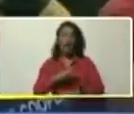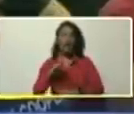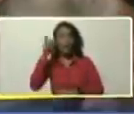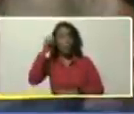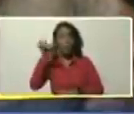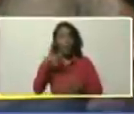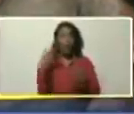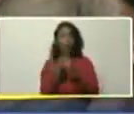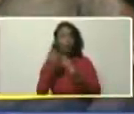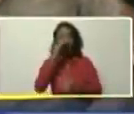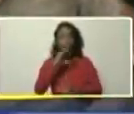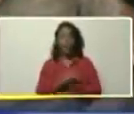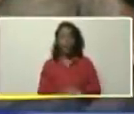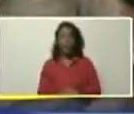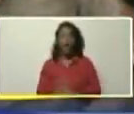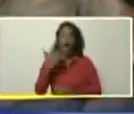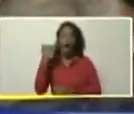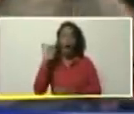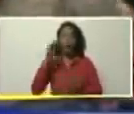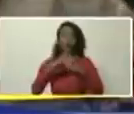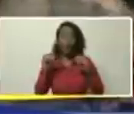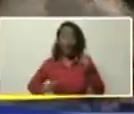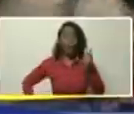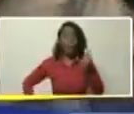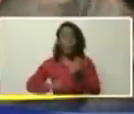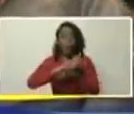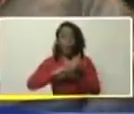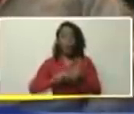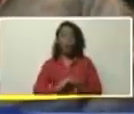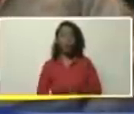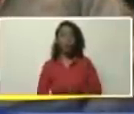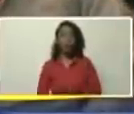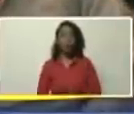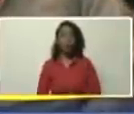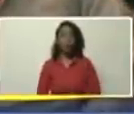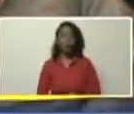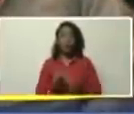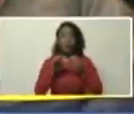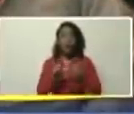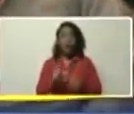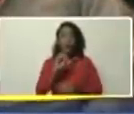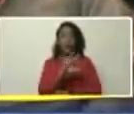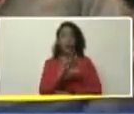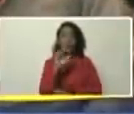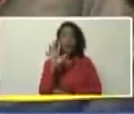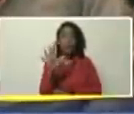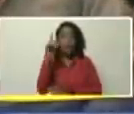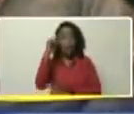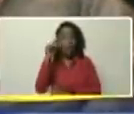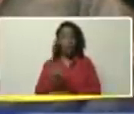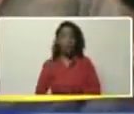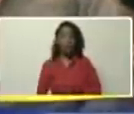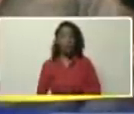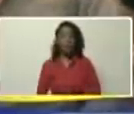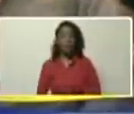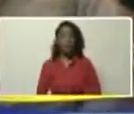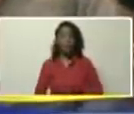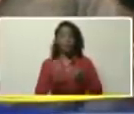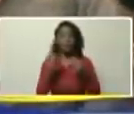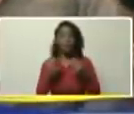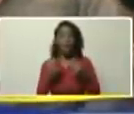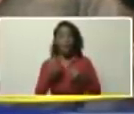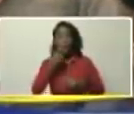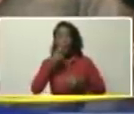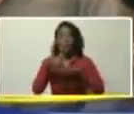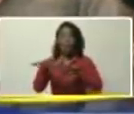Barinas. Cuenta con todo el apoyo. Quedan 35 días para un